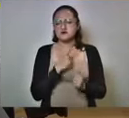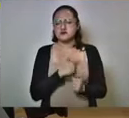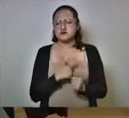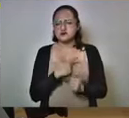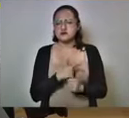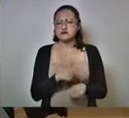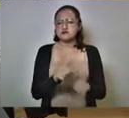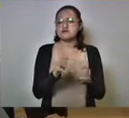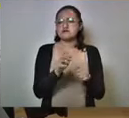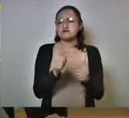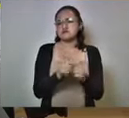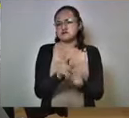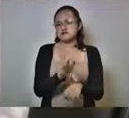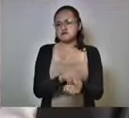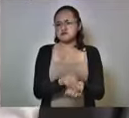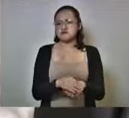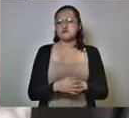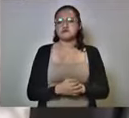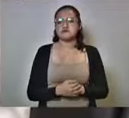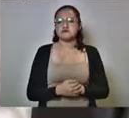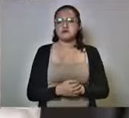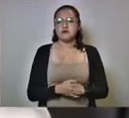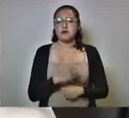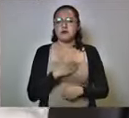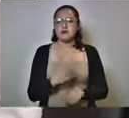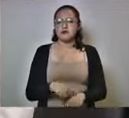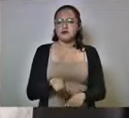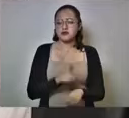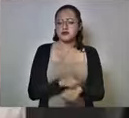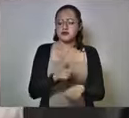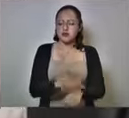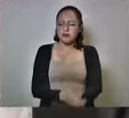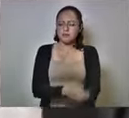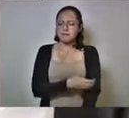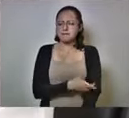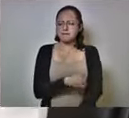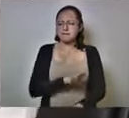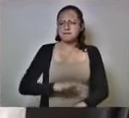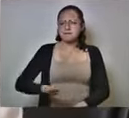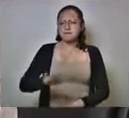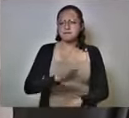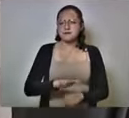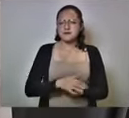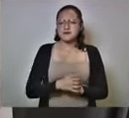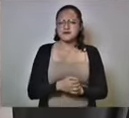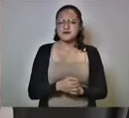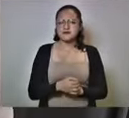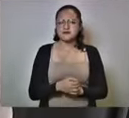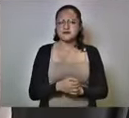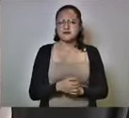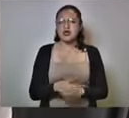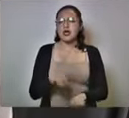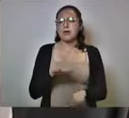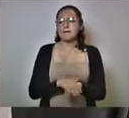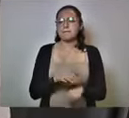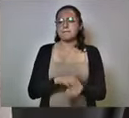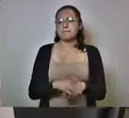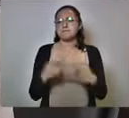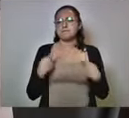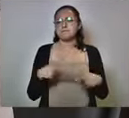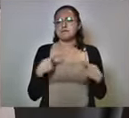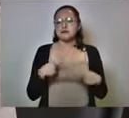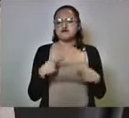su permiso. Buenos días, compañeros de la sala, amigos de los medios de